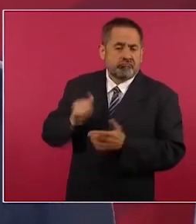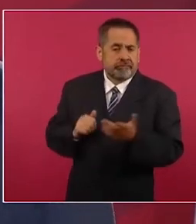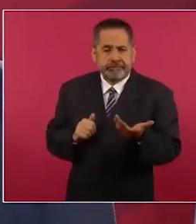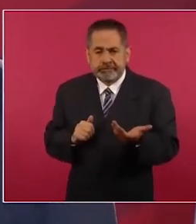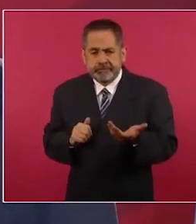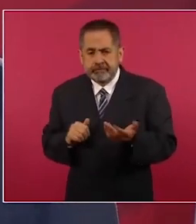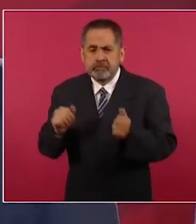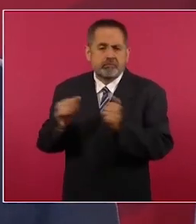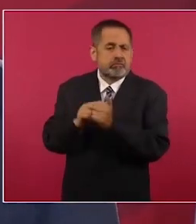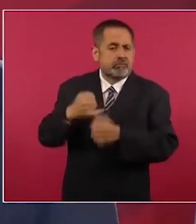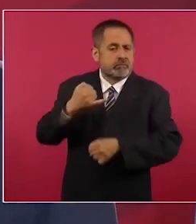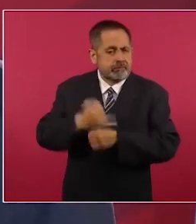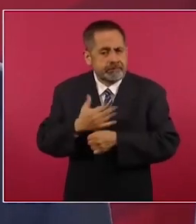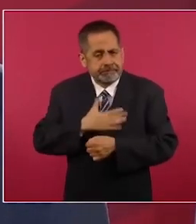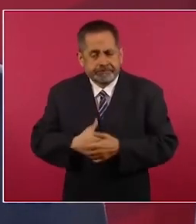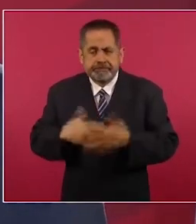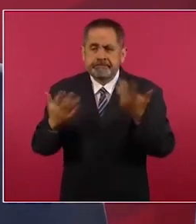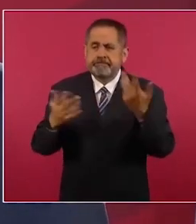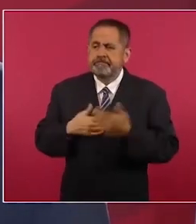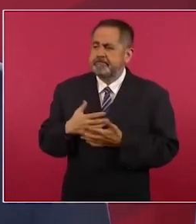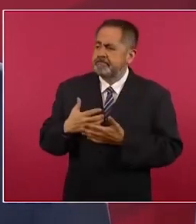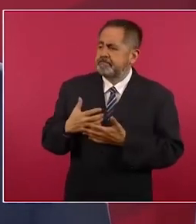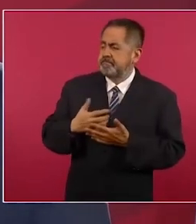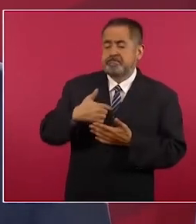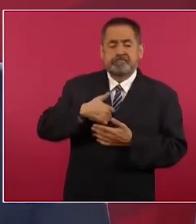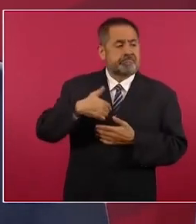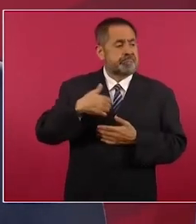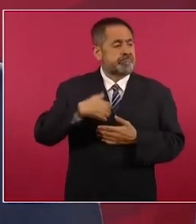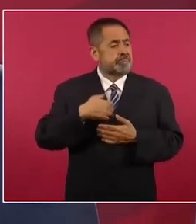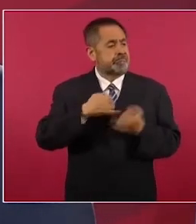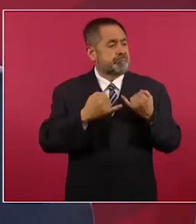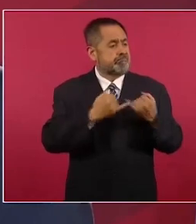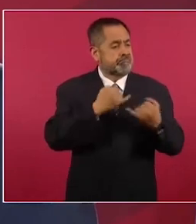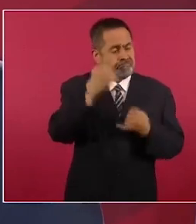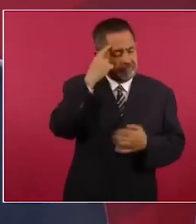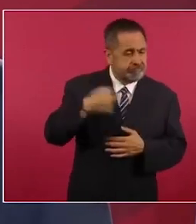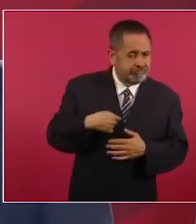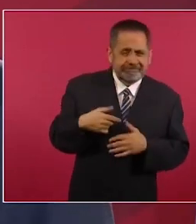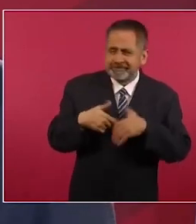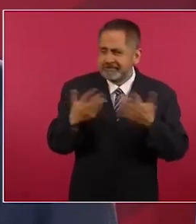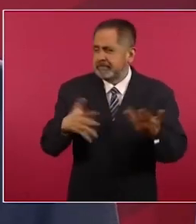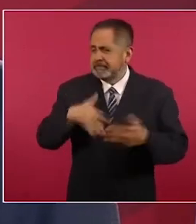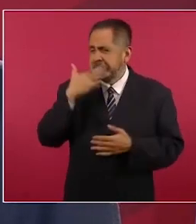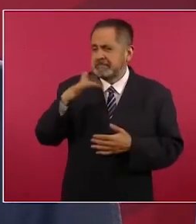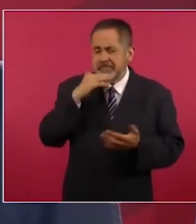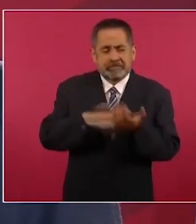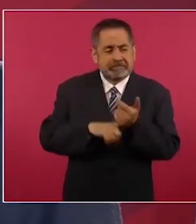de injusticias, de privilegios, de corrupción.